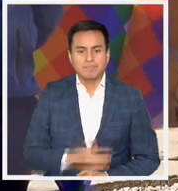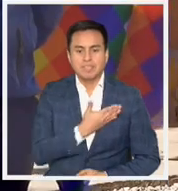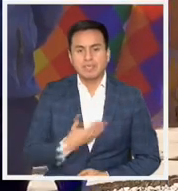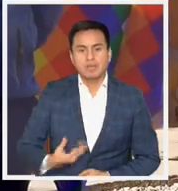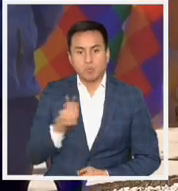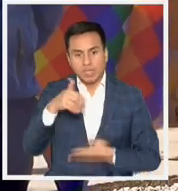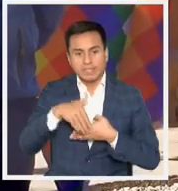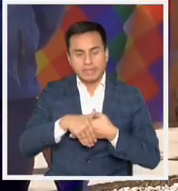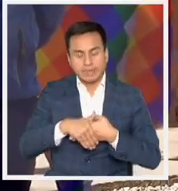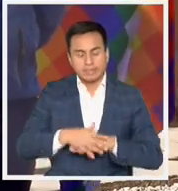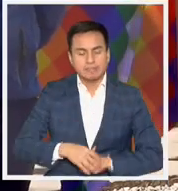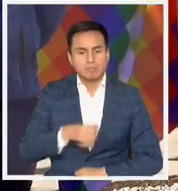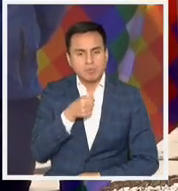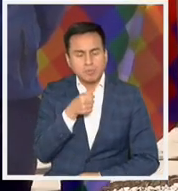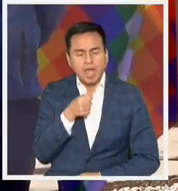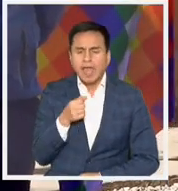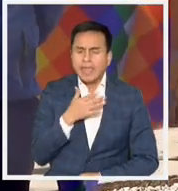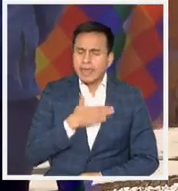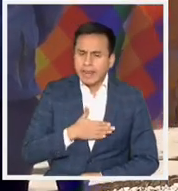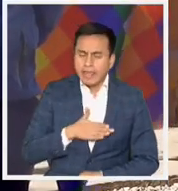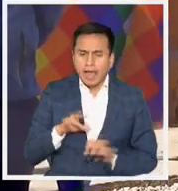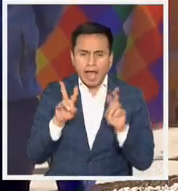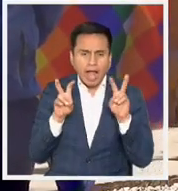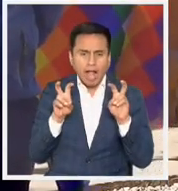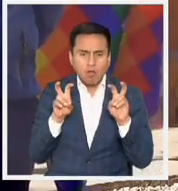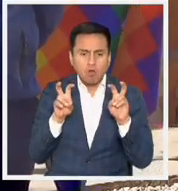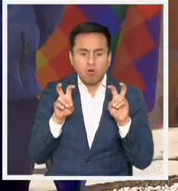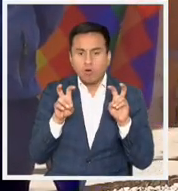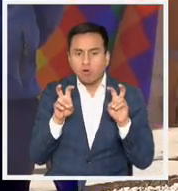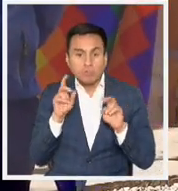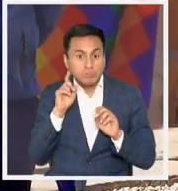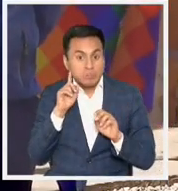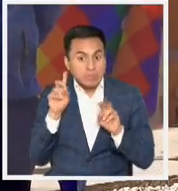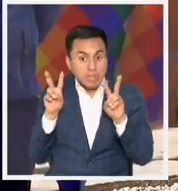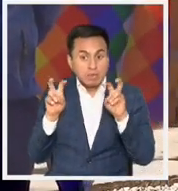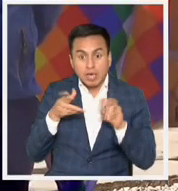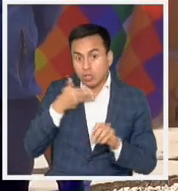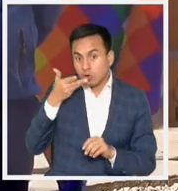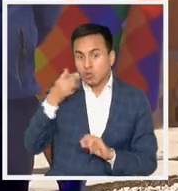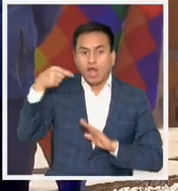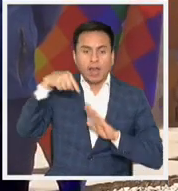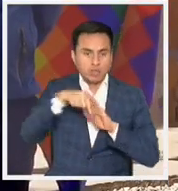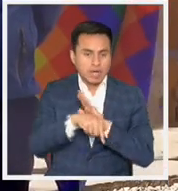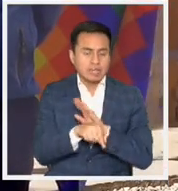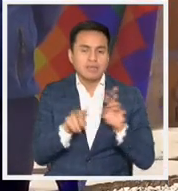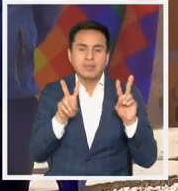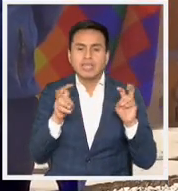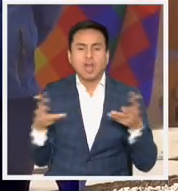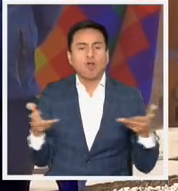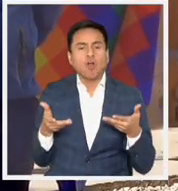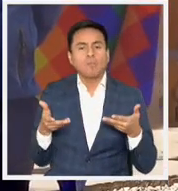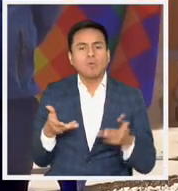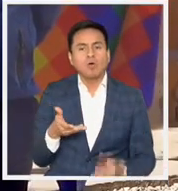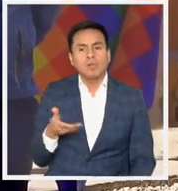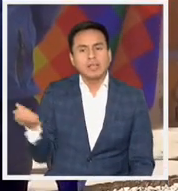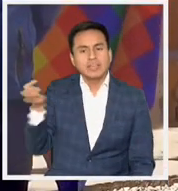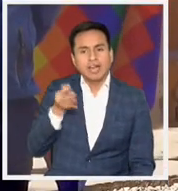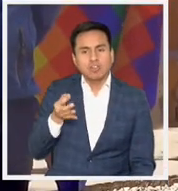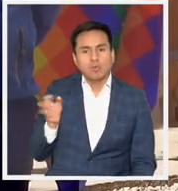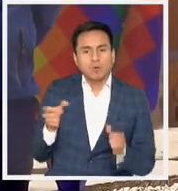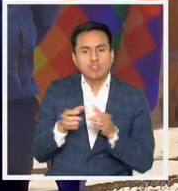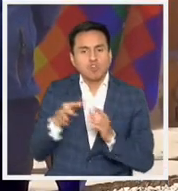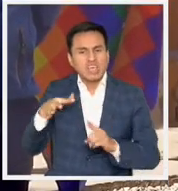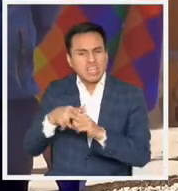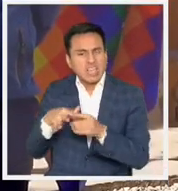Presidente, buenas tardes. Quería, algo abordó de este tema en el discurso, pero quería ahondar un poco en la materia. ¿Cómo reciben lo planteado por los